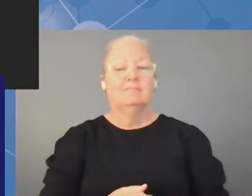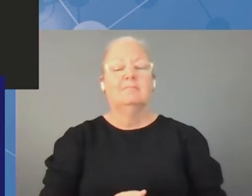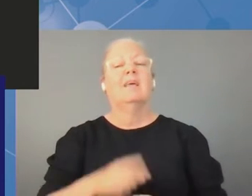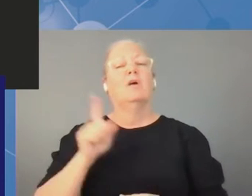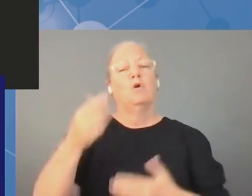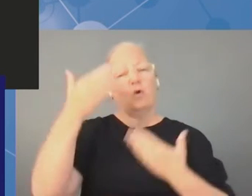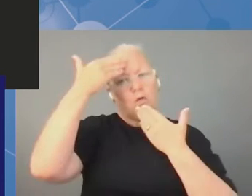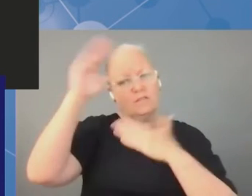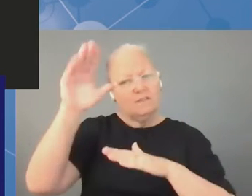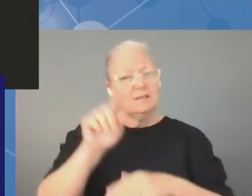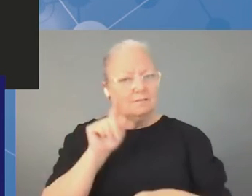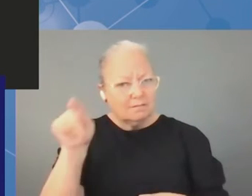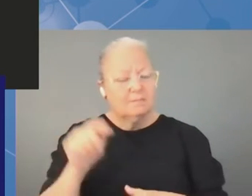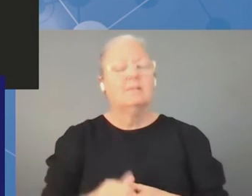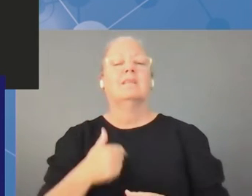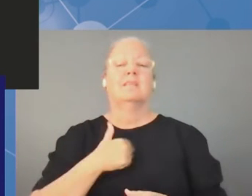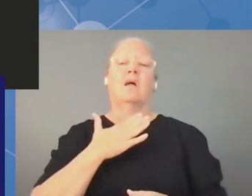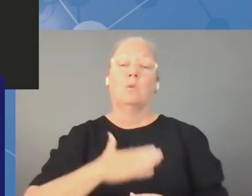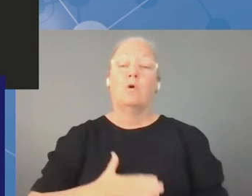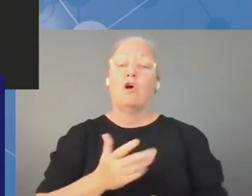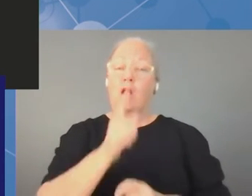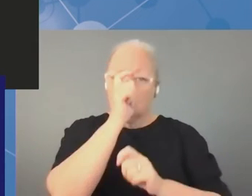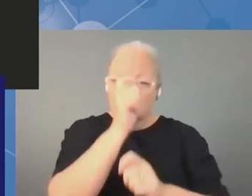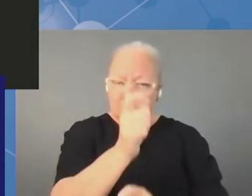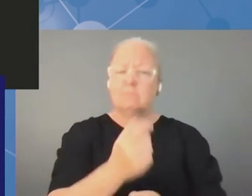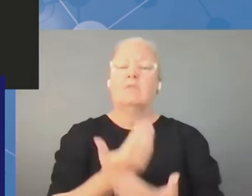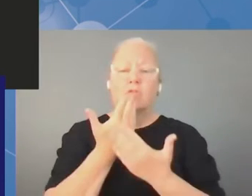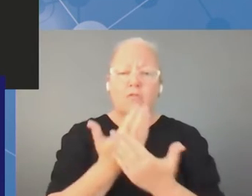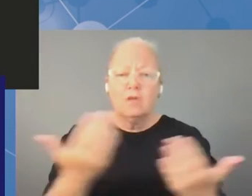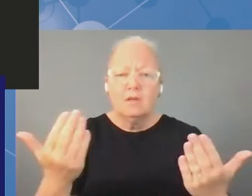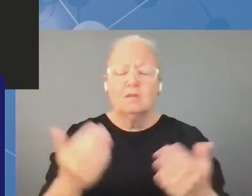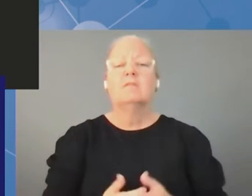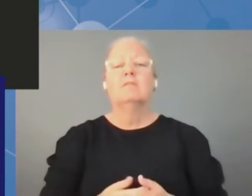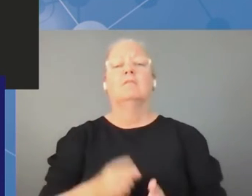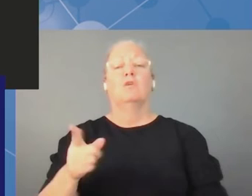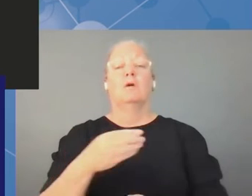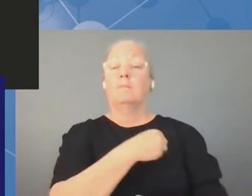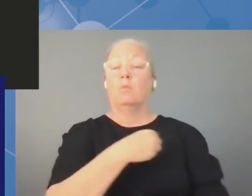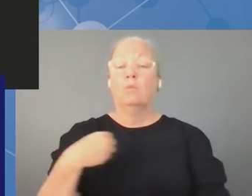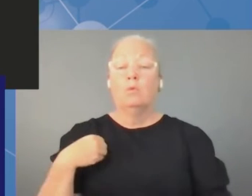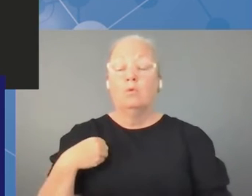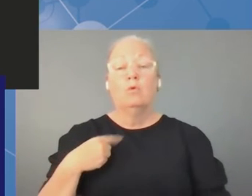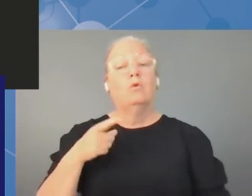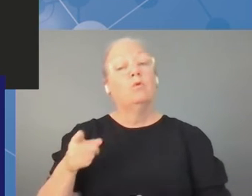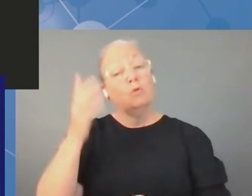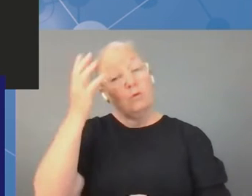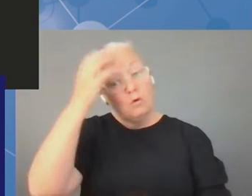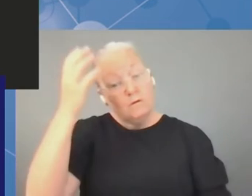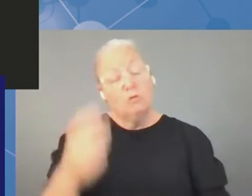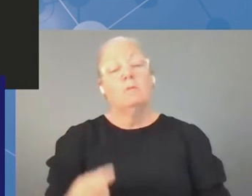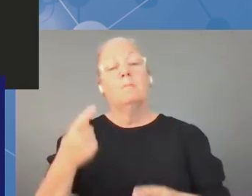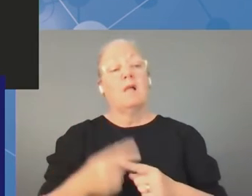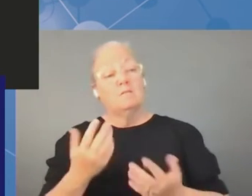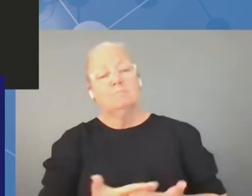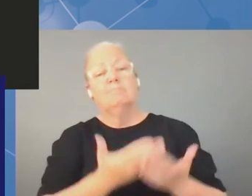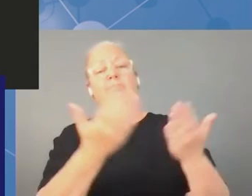Acabo de volver a Suiza después de unos días pasados en Katowice y quiero aprovechar esta oportunidad para